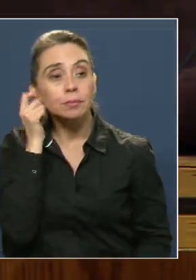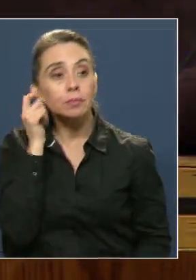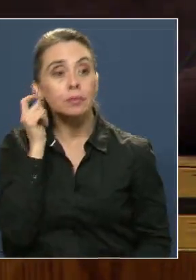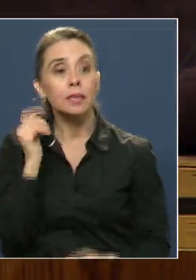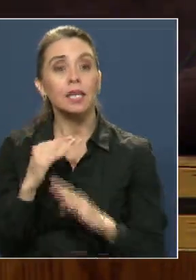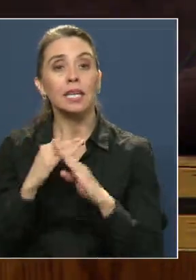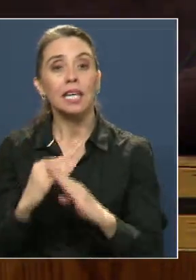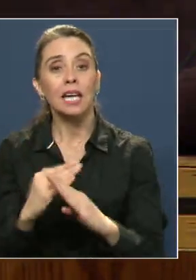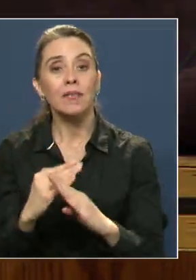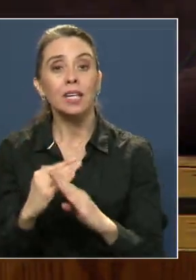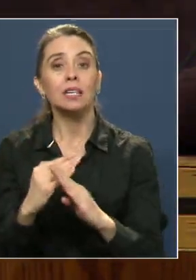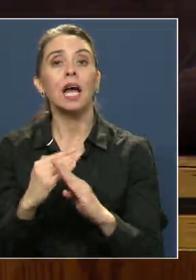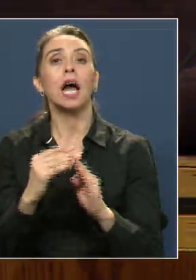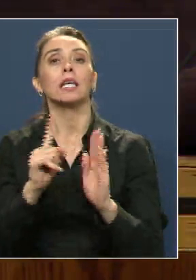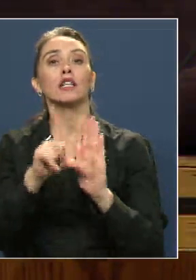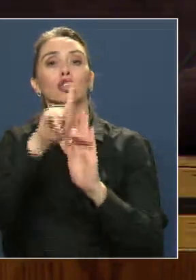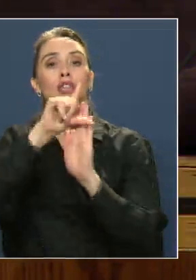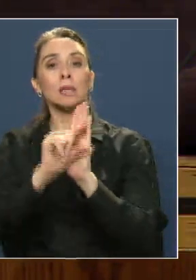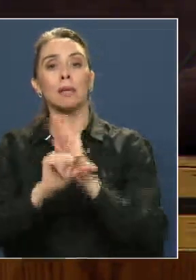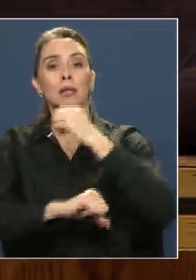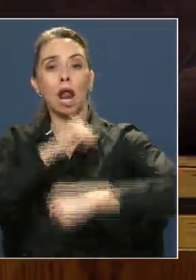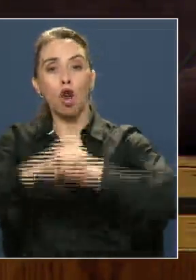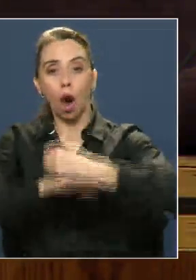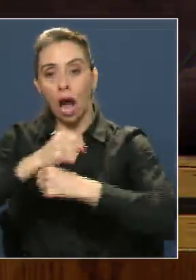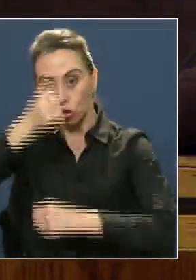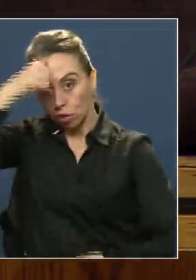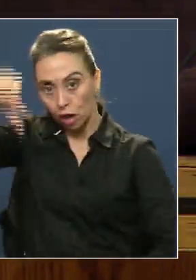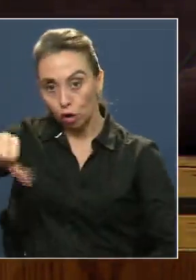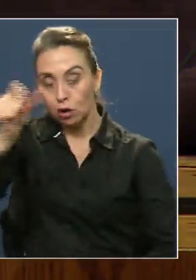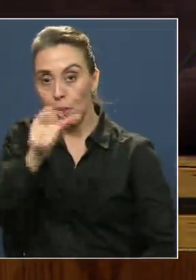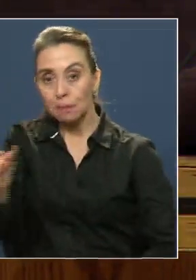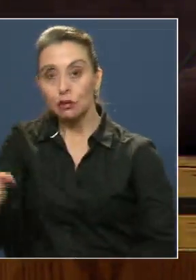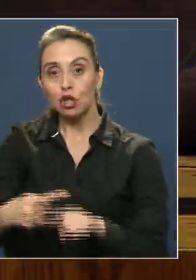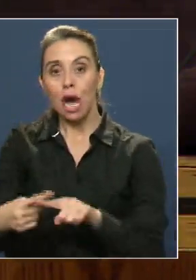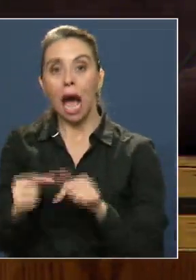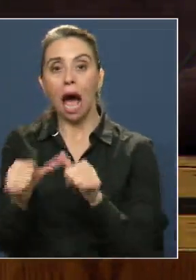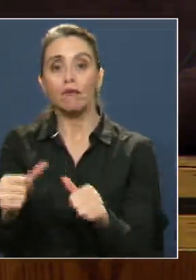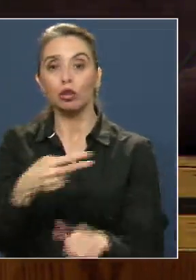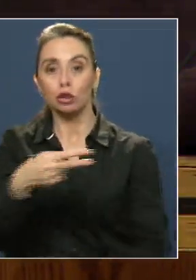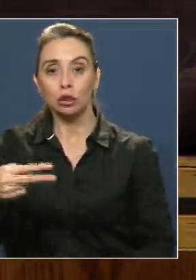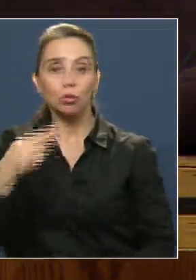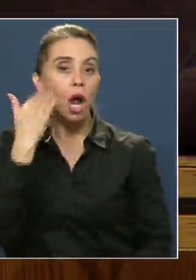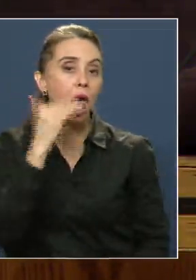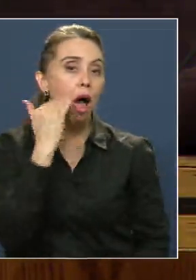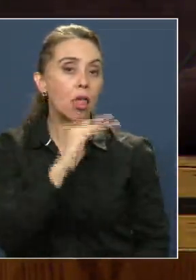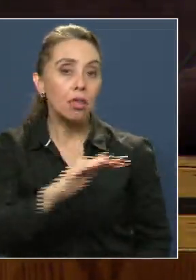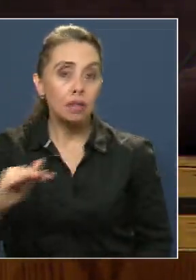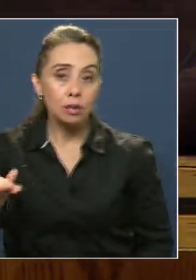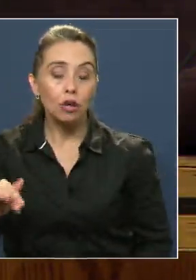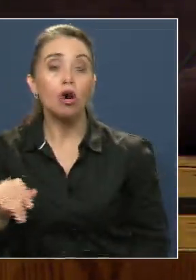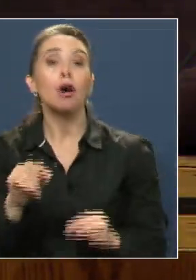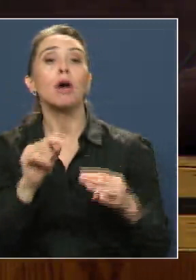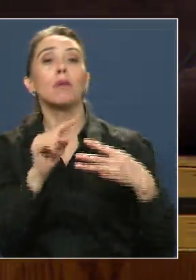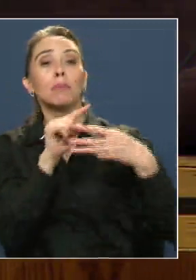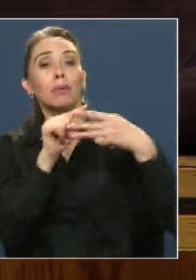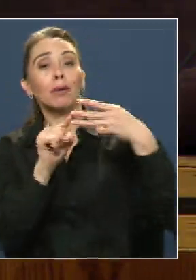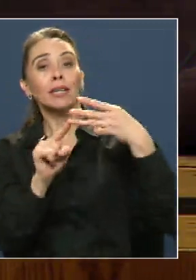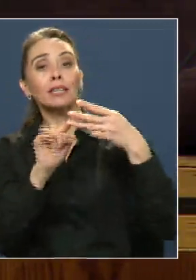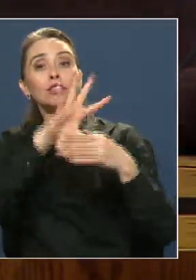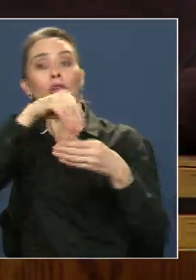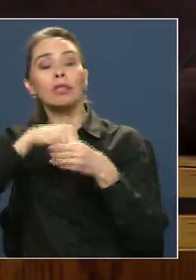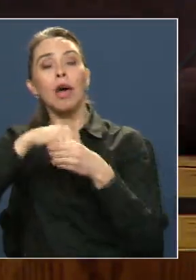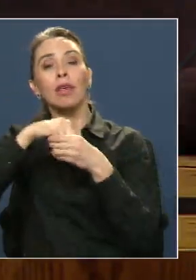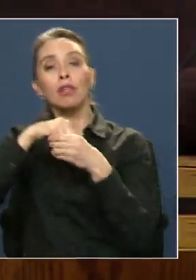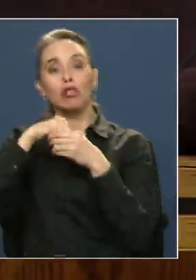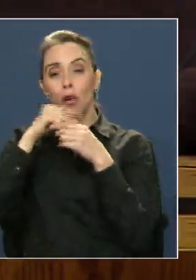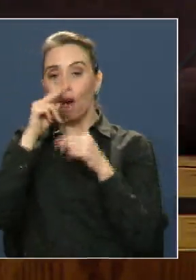evitar la rebaja de las condenas a quienes han cometido abusos sexuales en contra de menores, porque forma parte de una